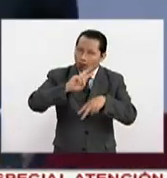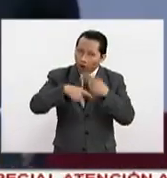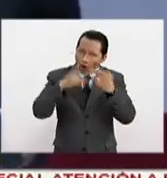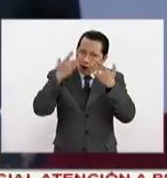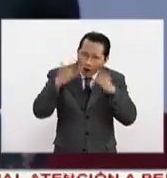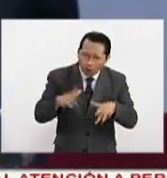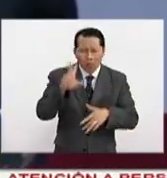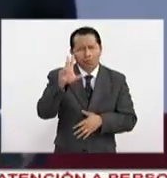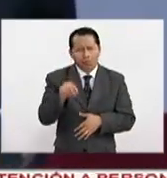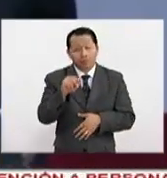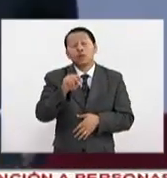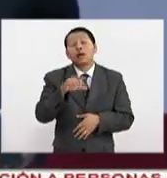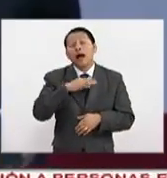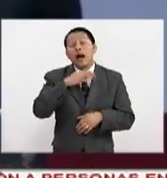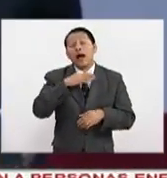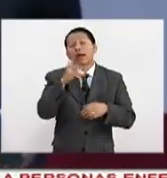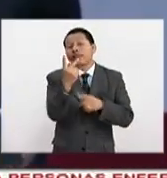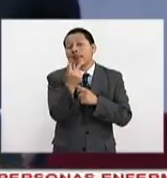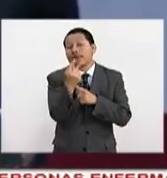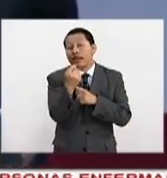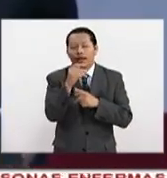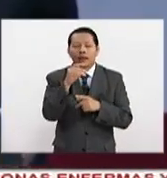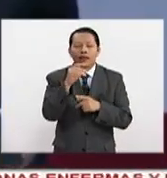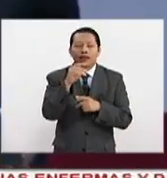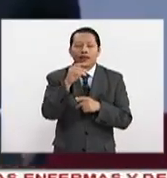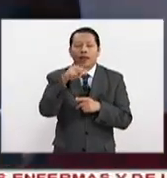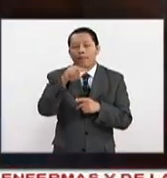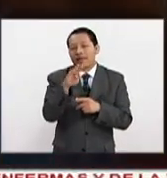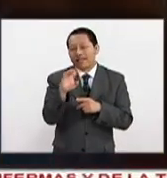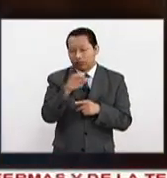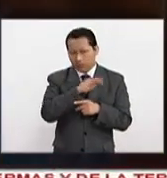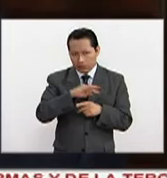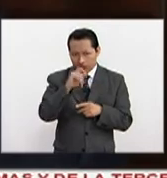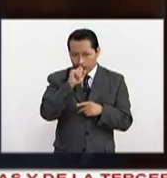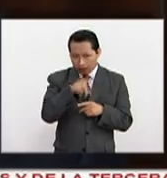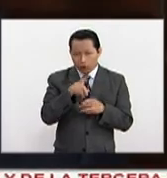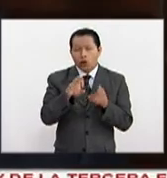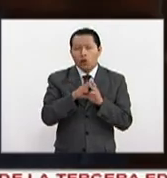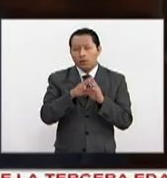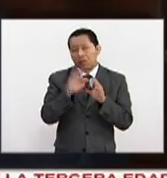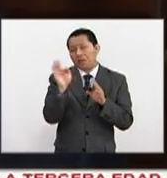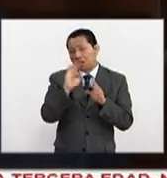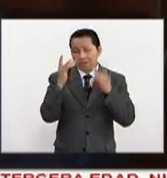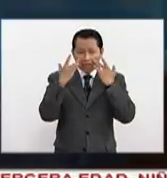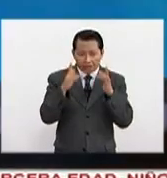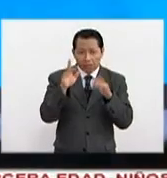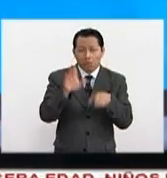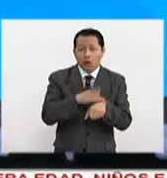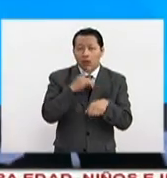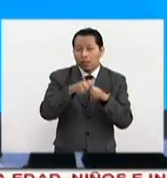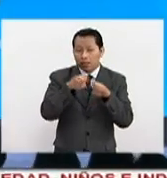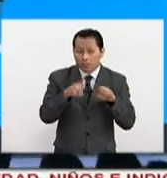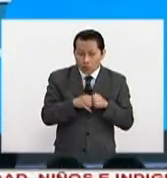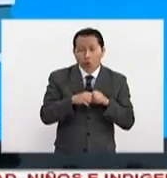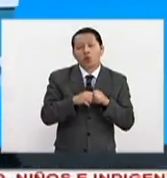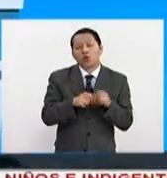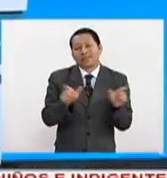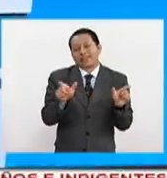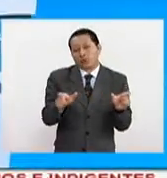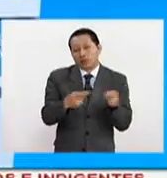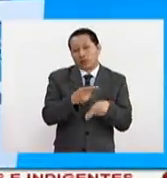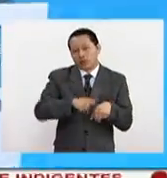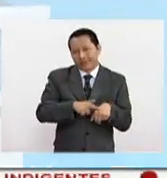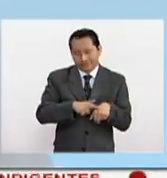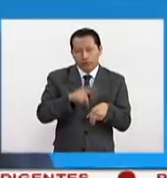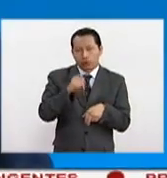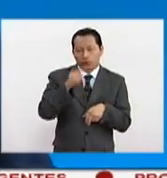de televisión NBC, Tillerson presentaría su renuncia luego de que en una sesión con el equipo de seguridad nacional de Trump y funcionarios